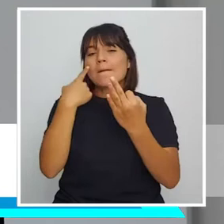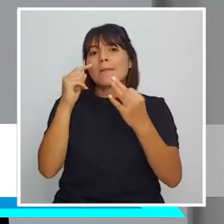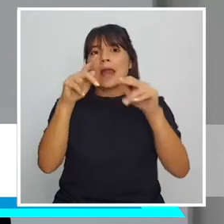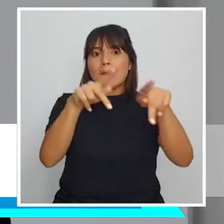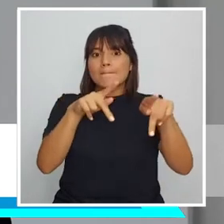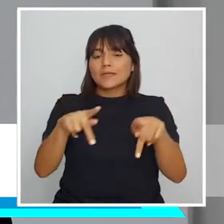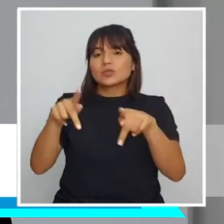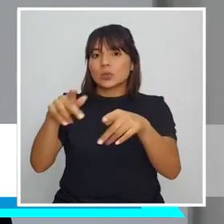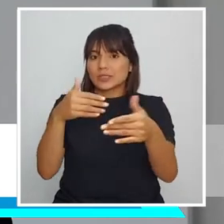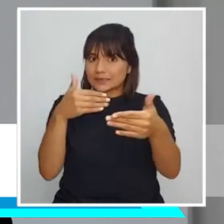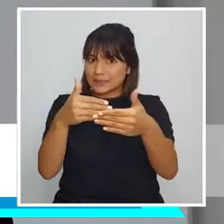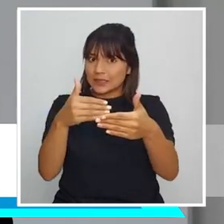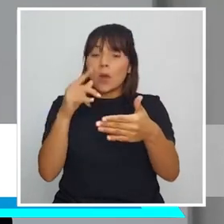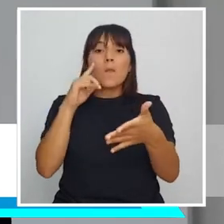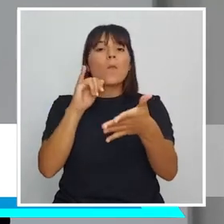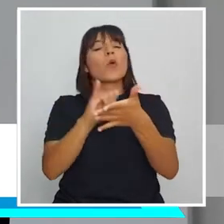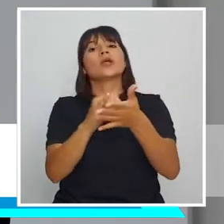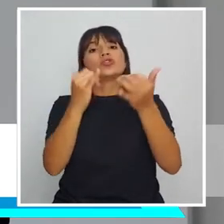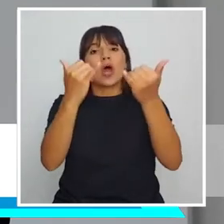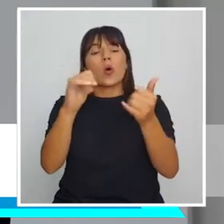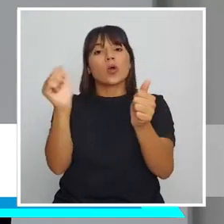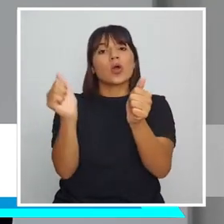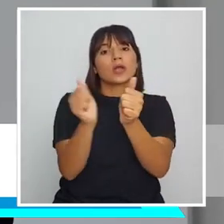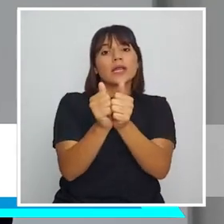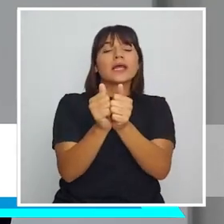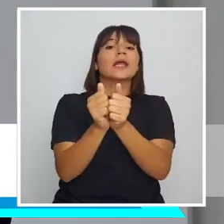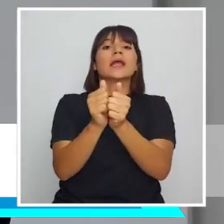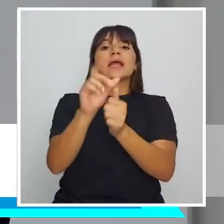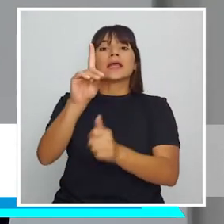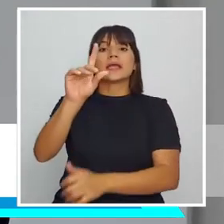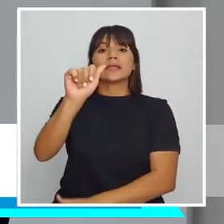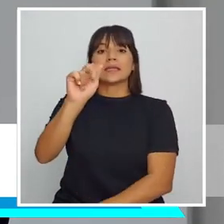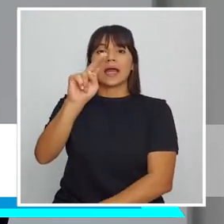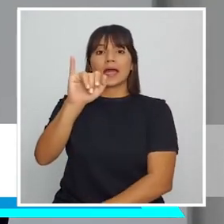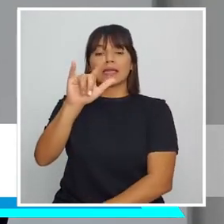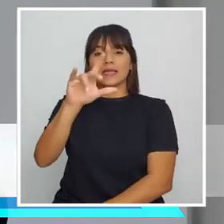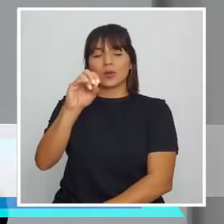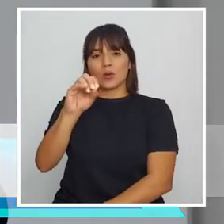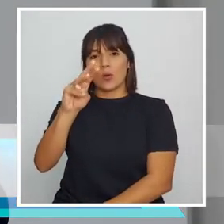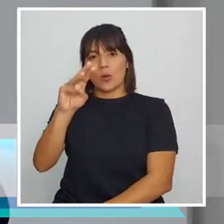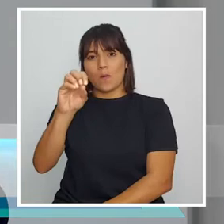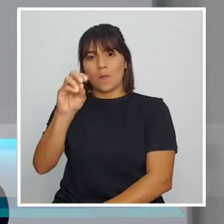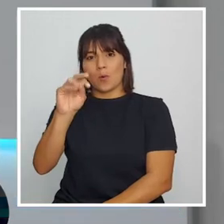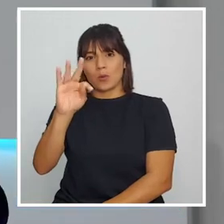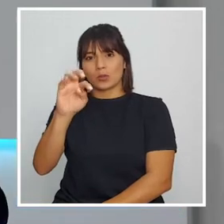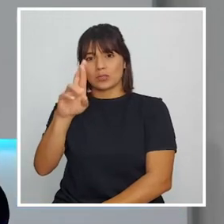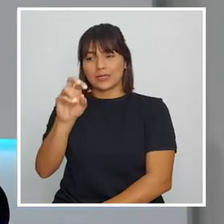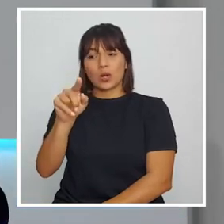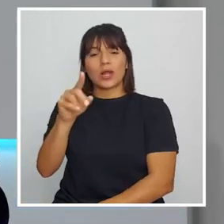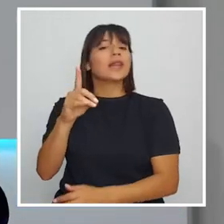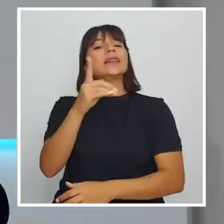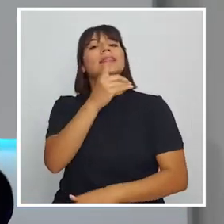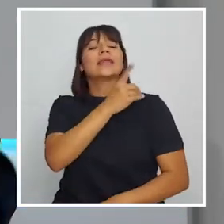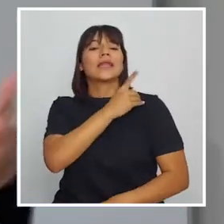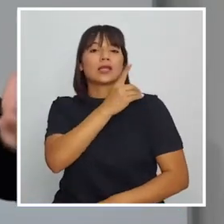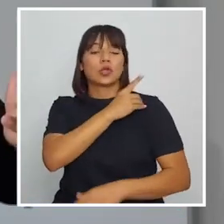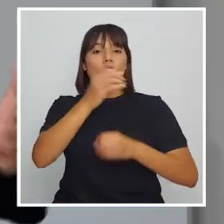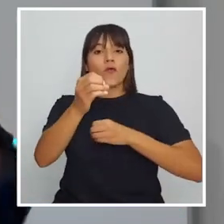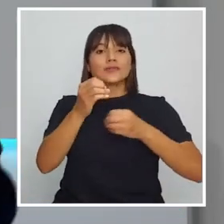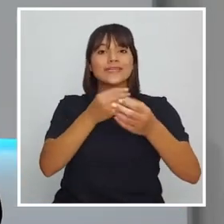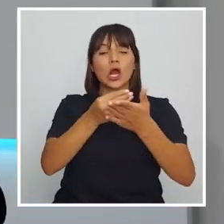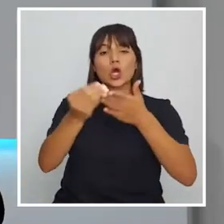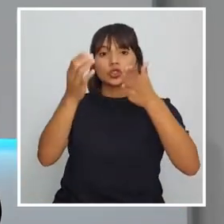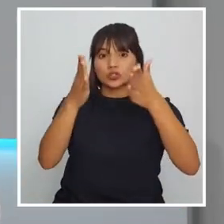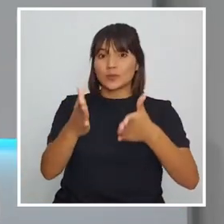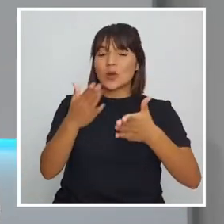cercanas. Y para eso nos encontramos con don Danilo Montero. Él es director de la Oficina del Consumidor Financiero. Don Danilo,